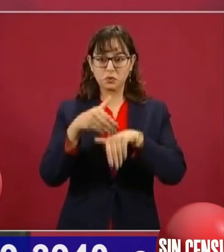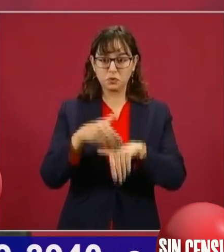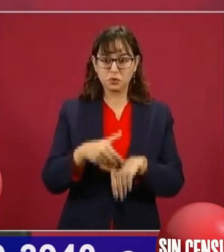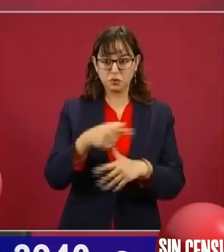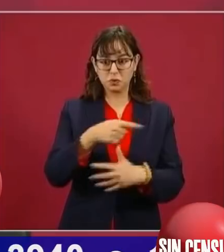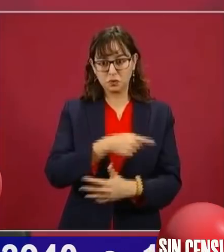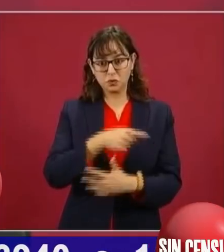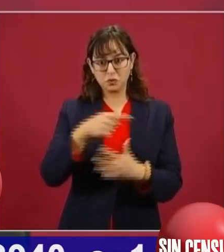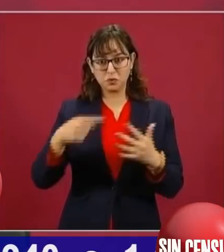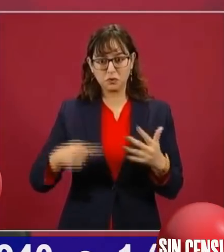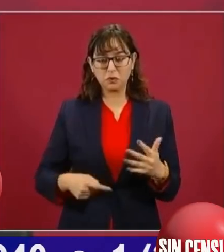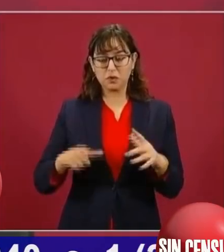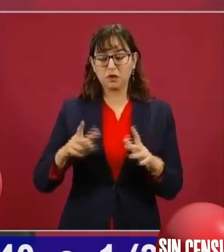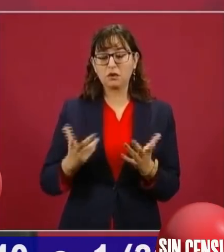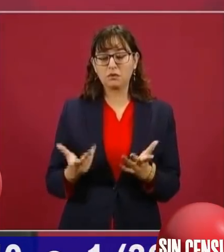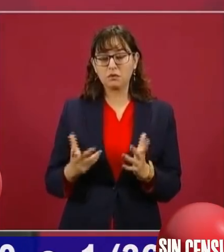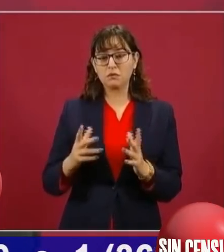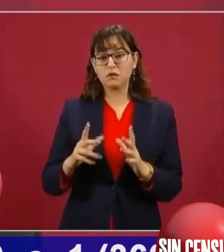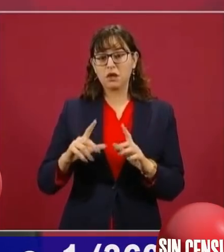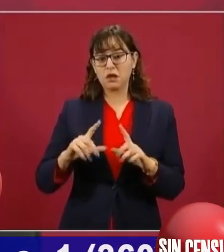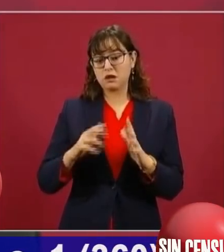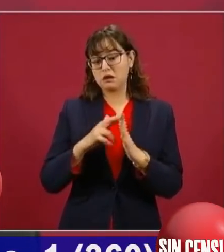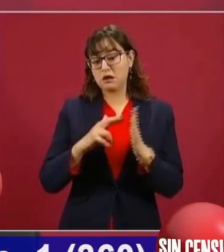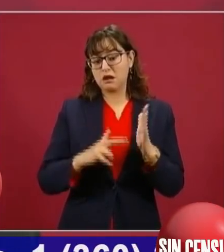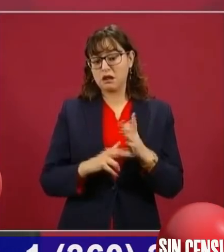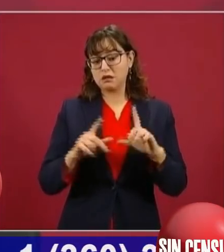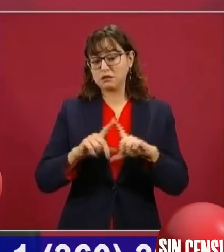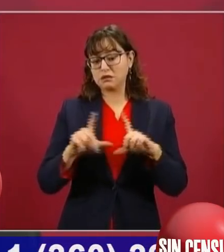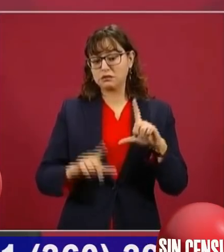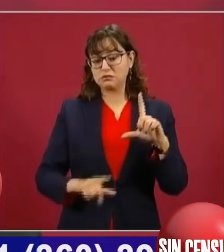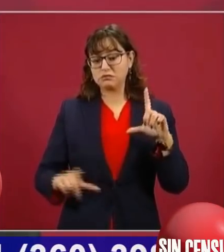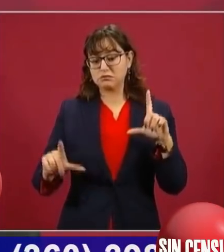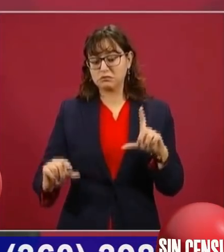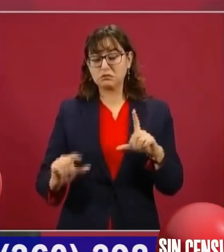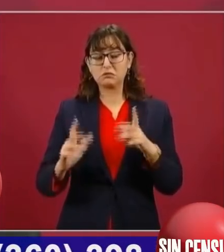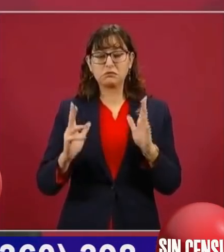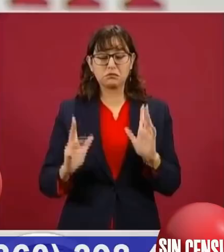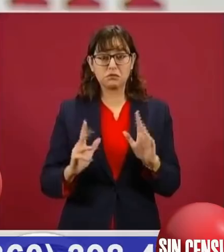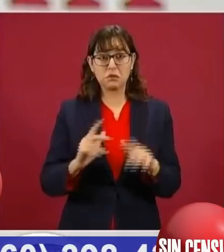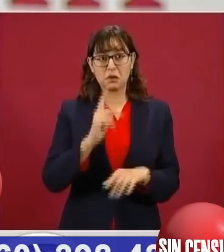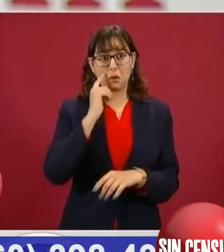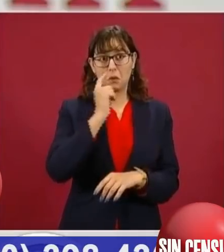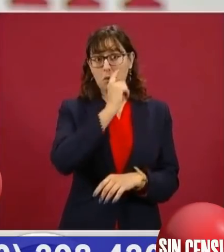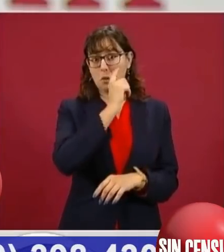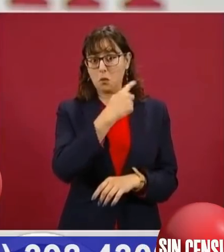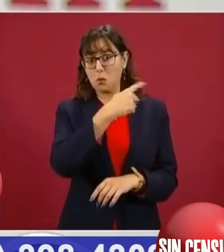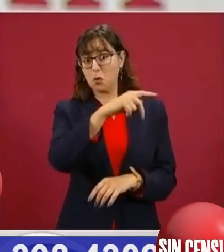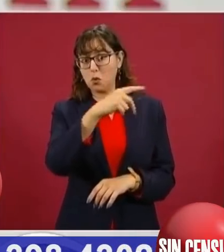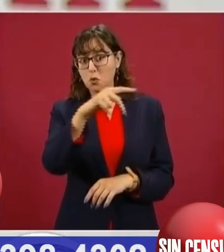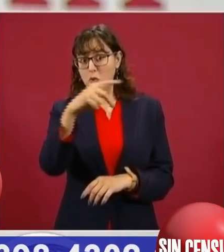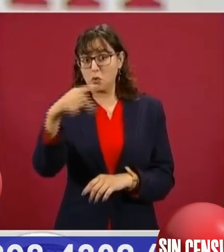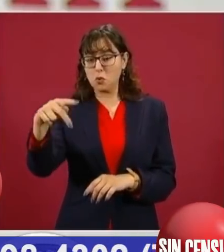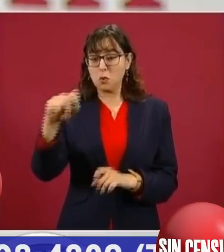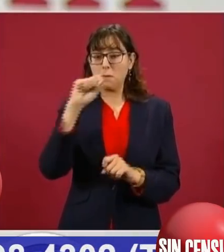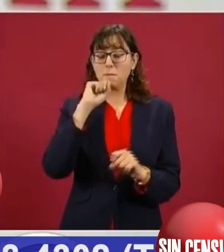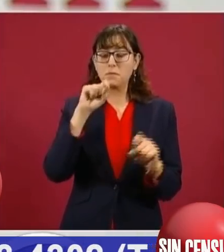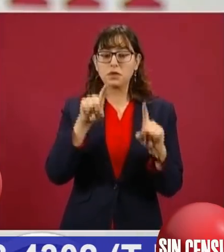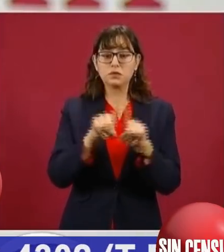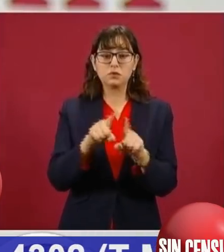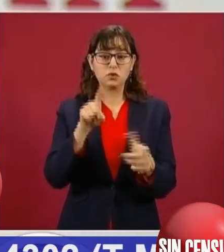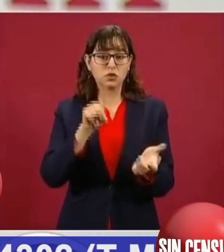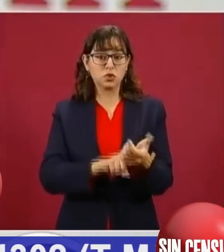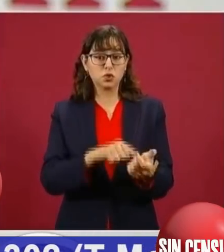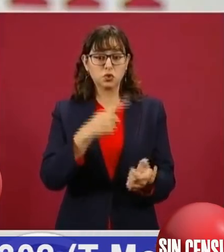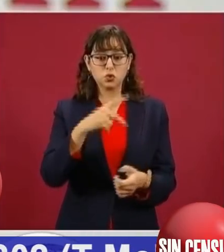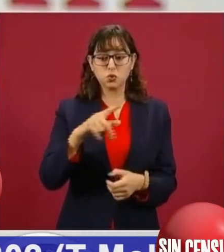Autoridad Sanitaria Nacional y aplicar decisiones administrativas que han permitido reducir la